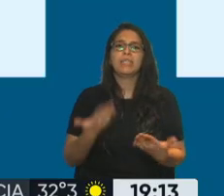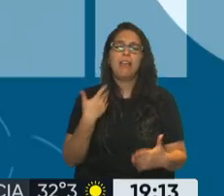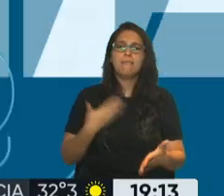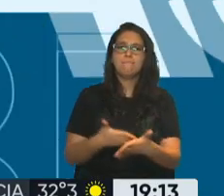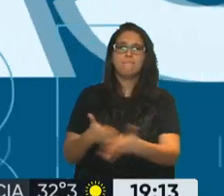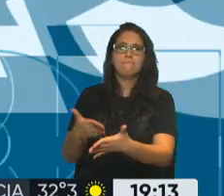restringidas